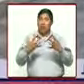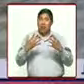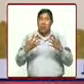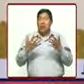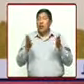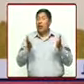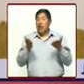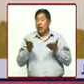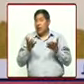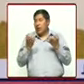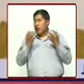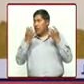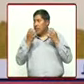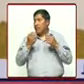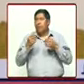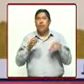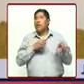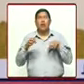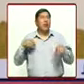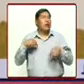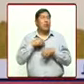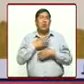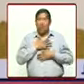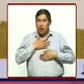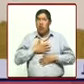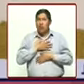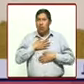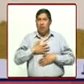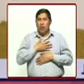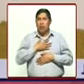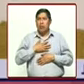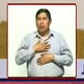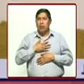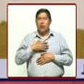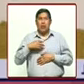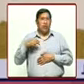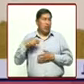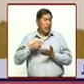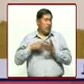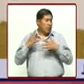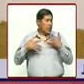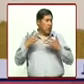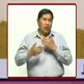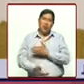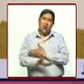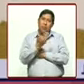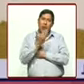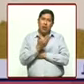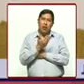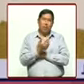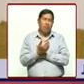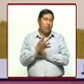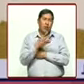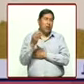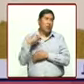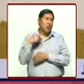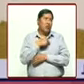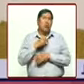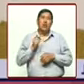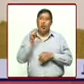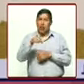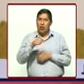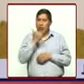esa esencia, le hacemos disfrutar en el palco, le damos esa alegría en las mañanas con la Diana, y estamos